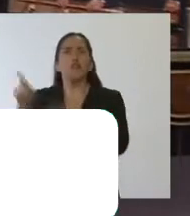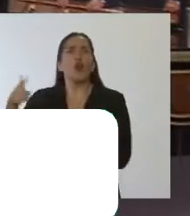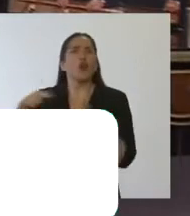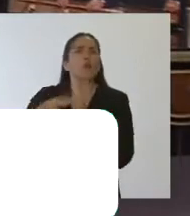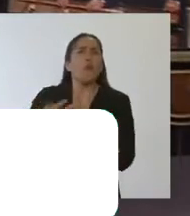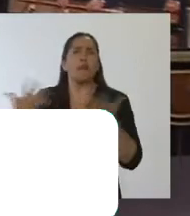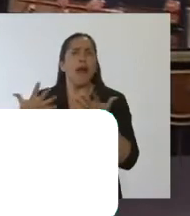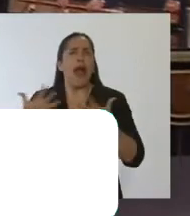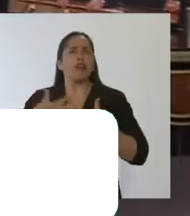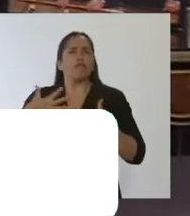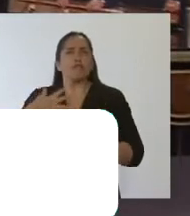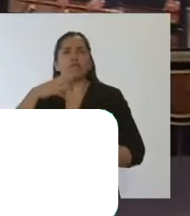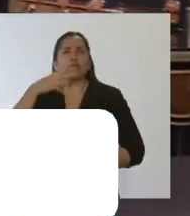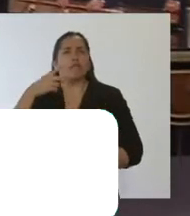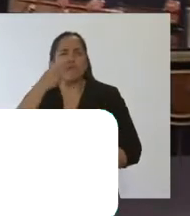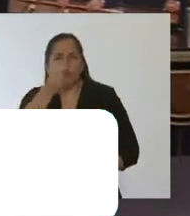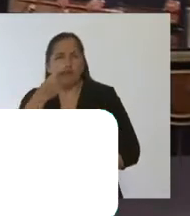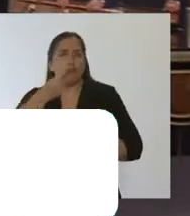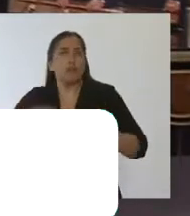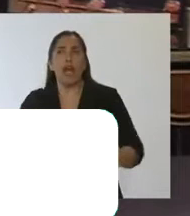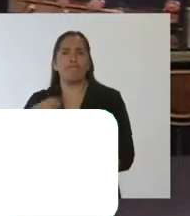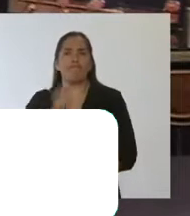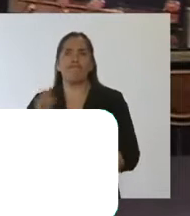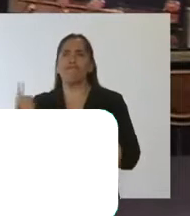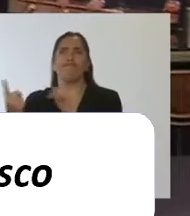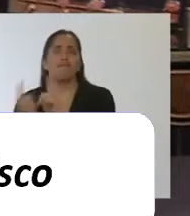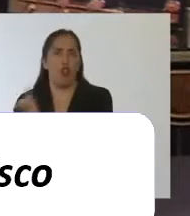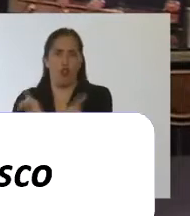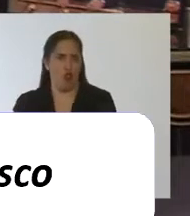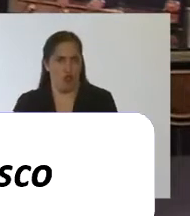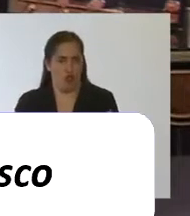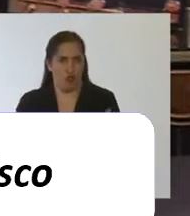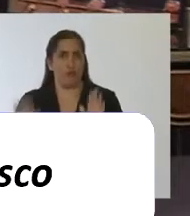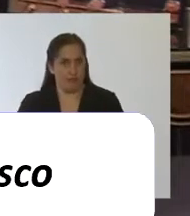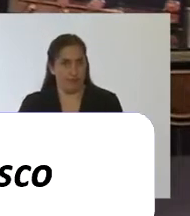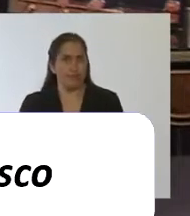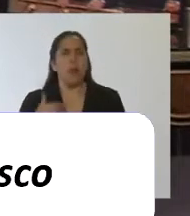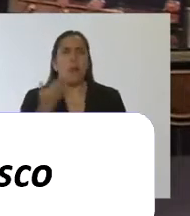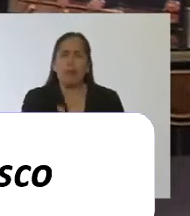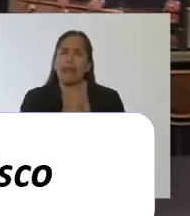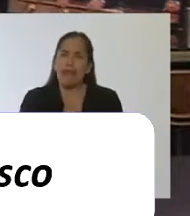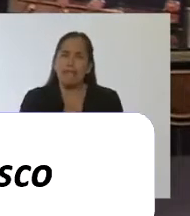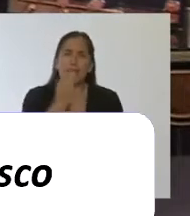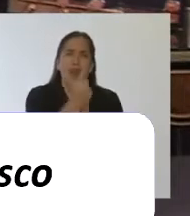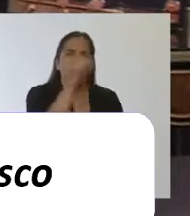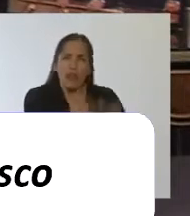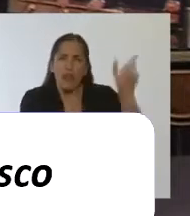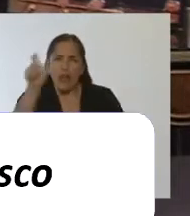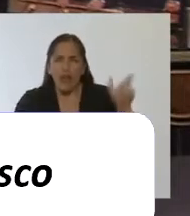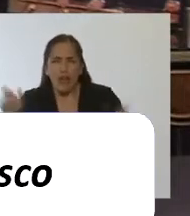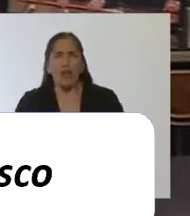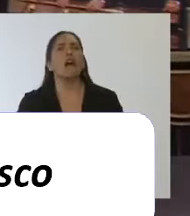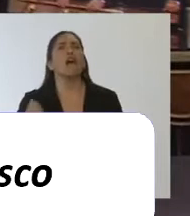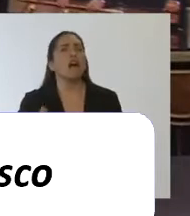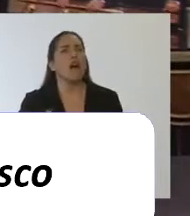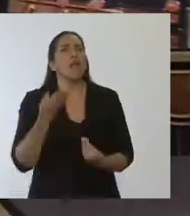respiratorios. Le pido a cada ciudadana y a cada ciudadano que también tomen las medidas de prevención que